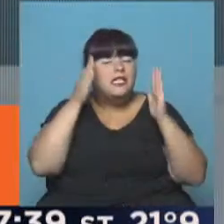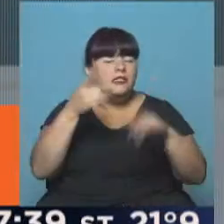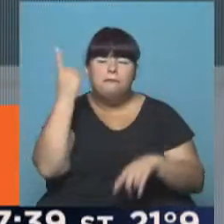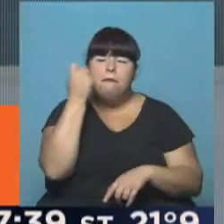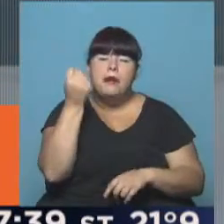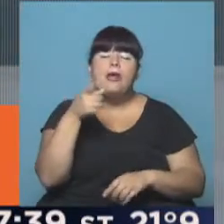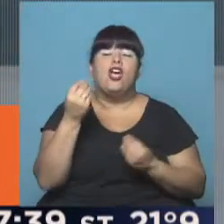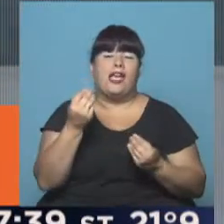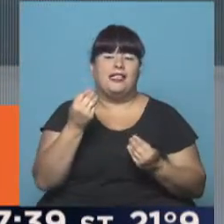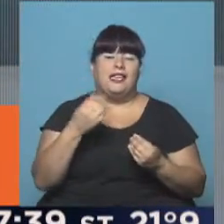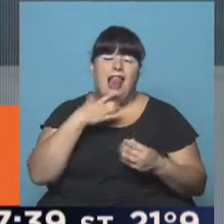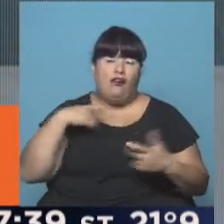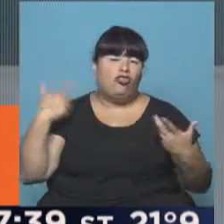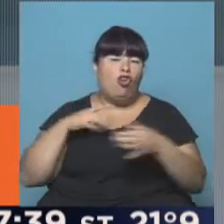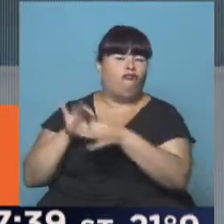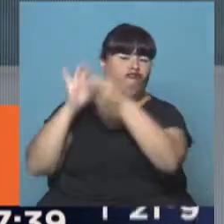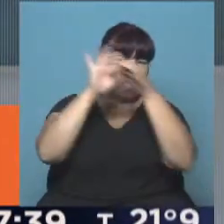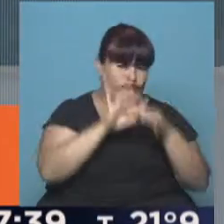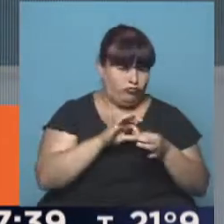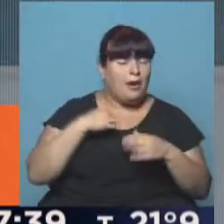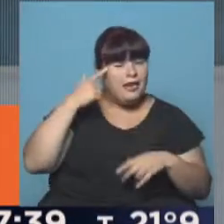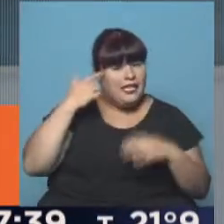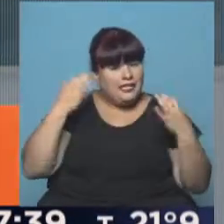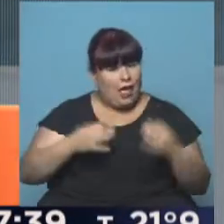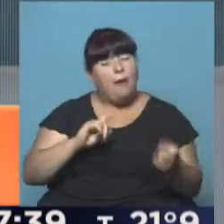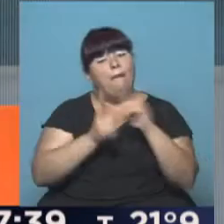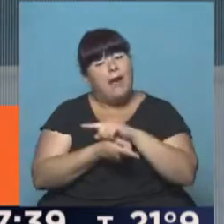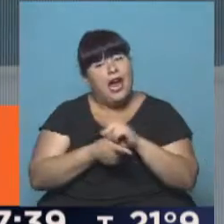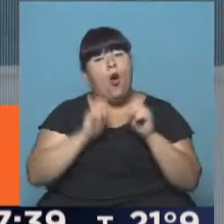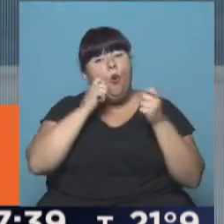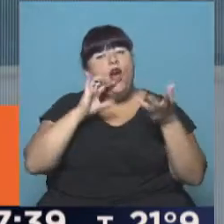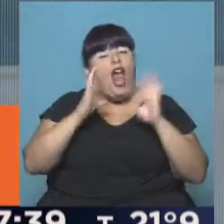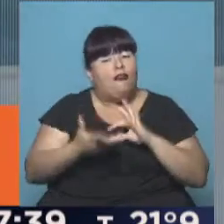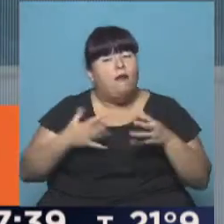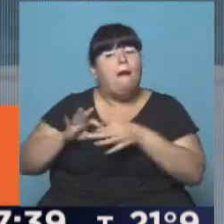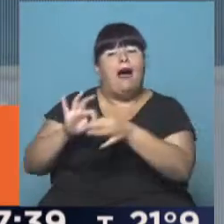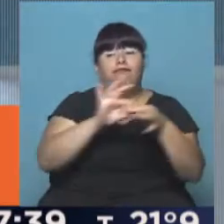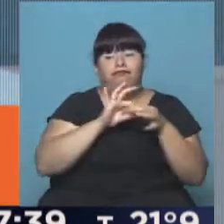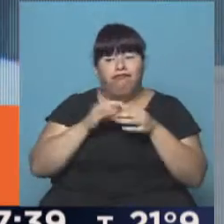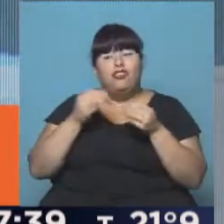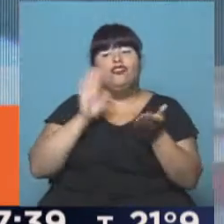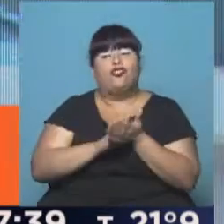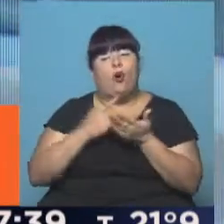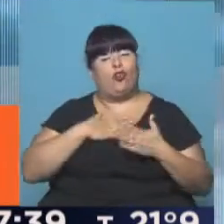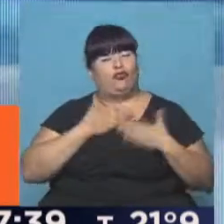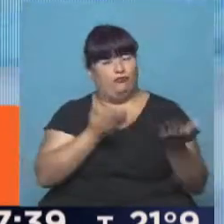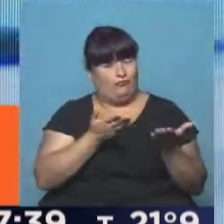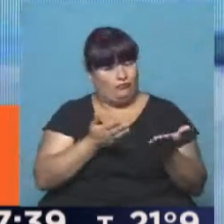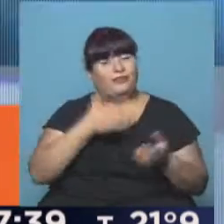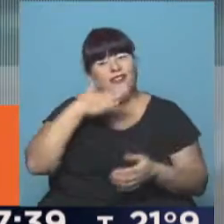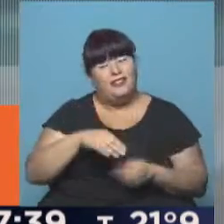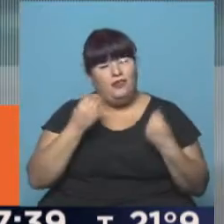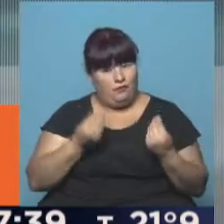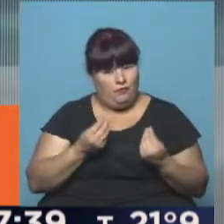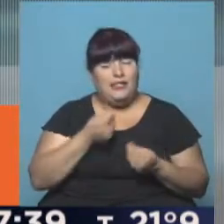que tiene su gestión, es que realmente nos unamos más. Nos parece que sí, en cambio, puede ser un muy buen motivo para unirnos el tema de ser solidarios y de entender